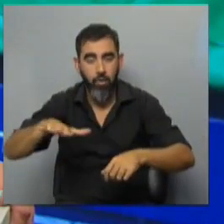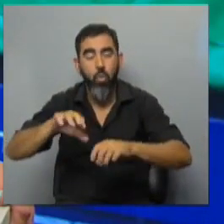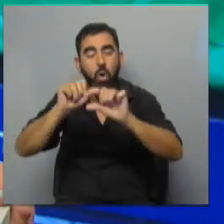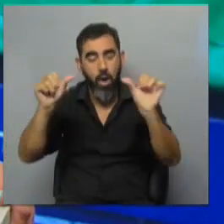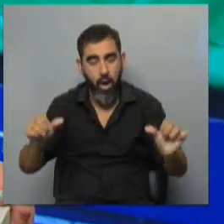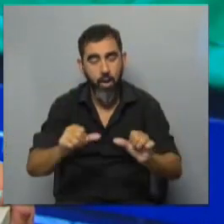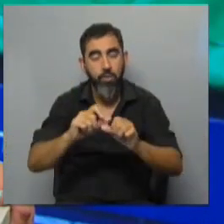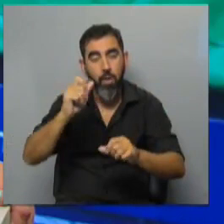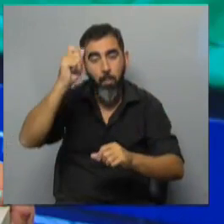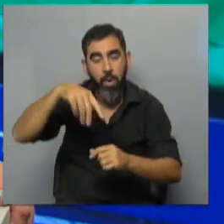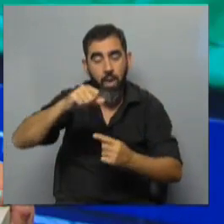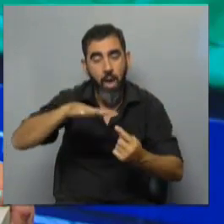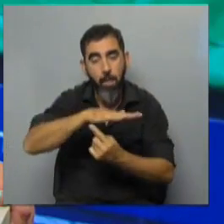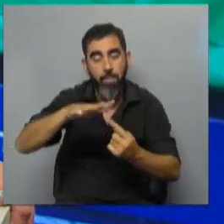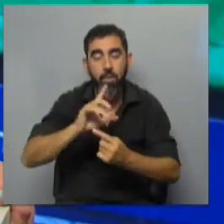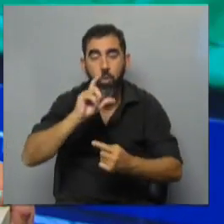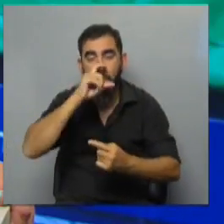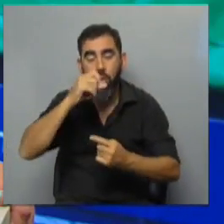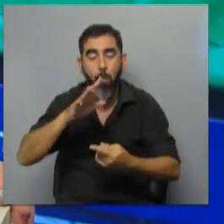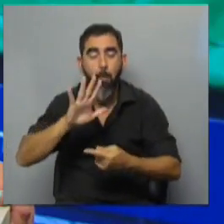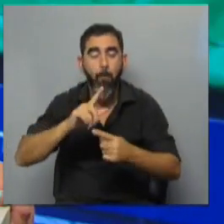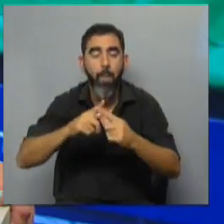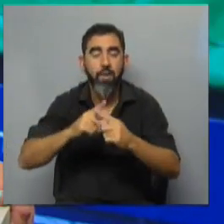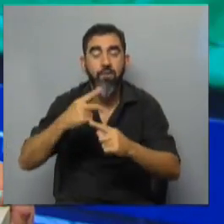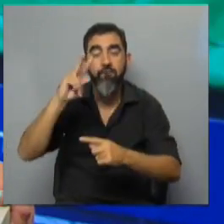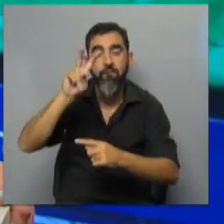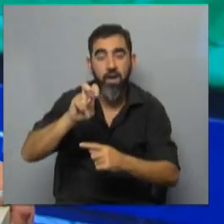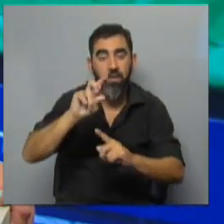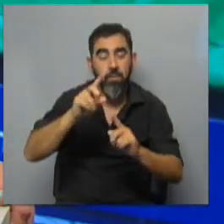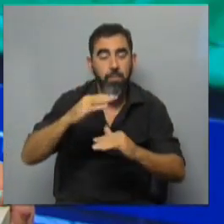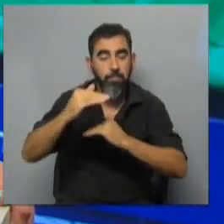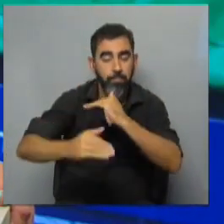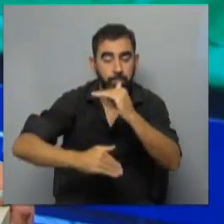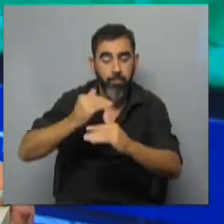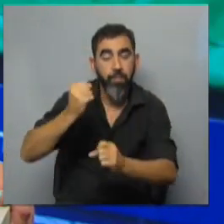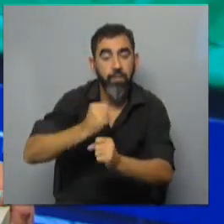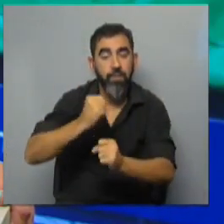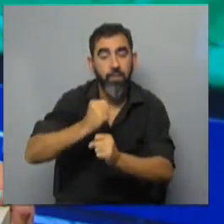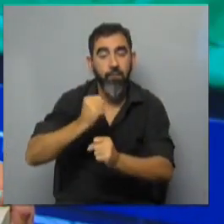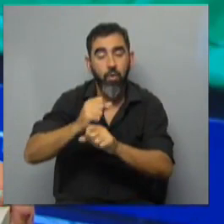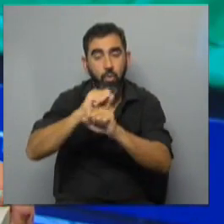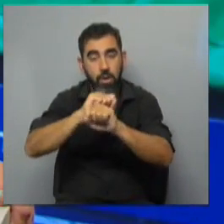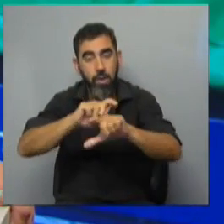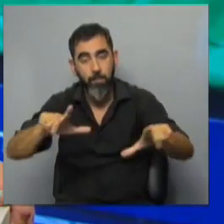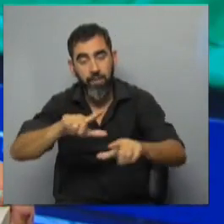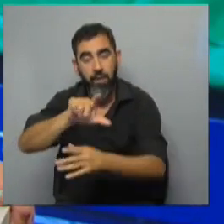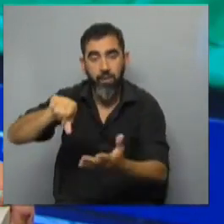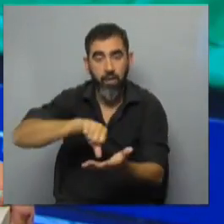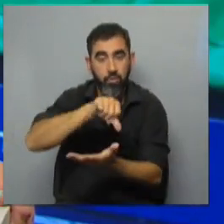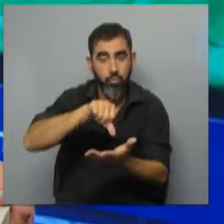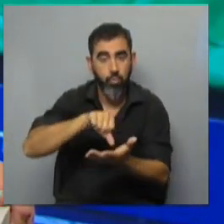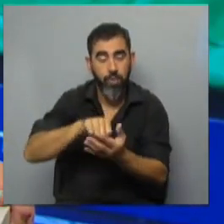acciones del plan ambiental montevideo más verde al tiempo que facilita el desarrollo de las tareas vinculadas a la limpieza de la ciudad